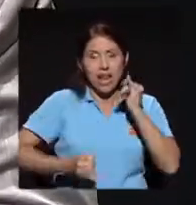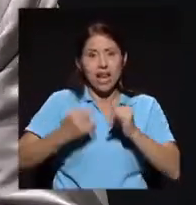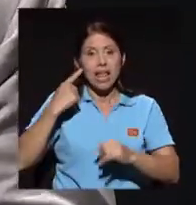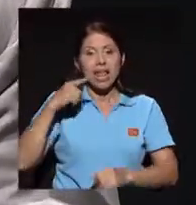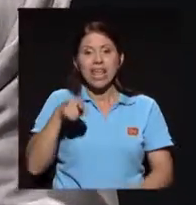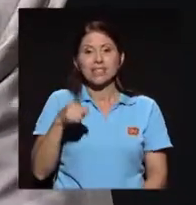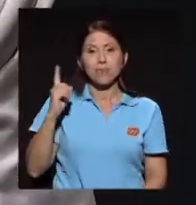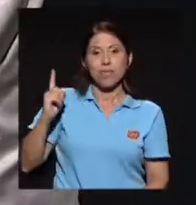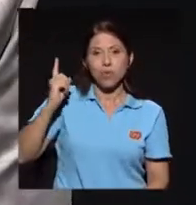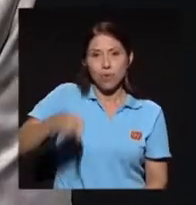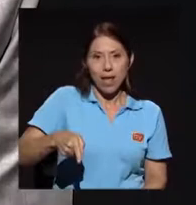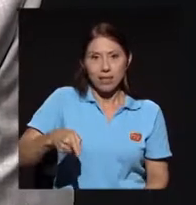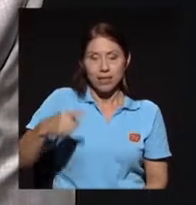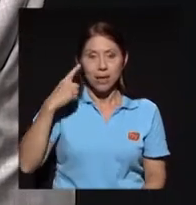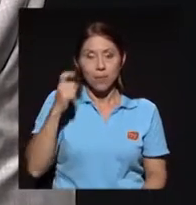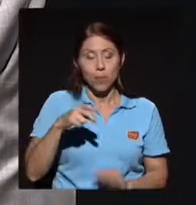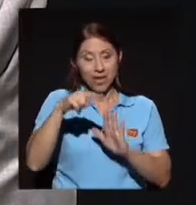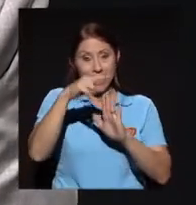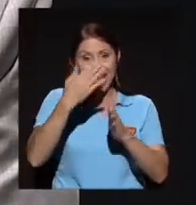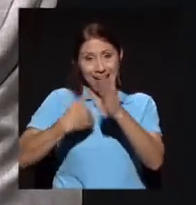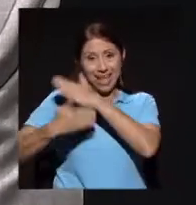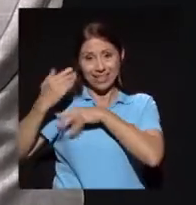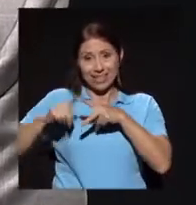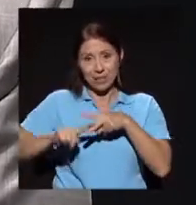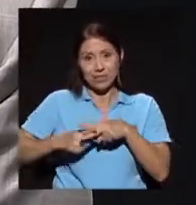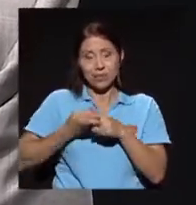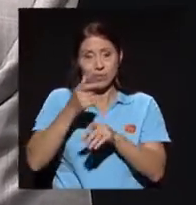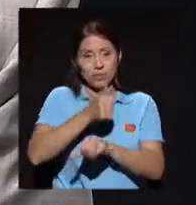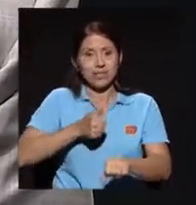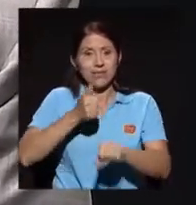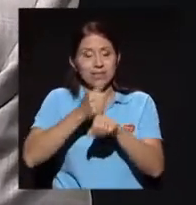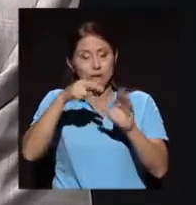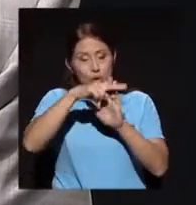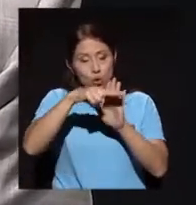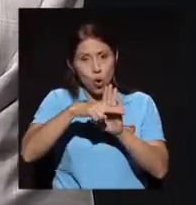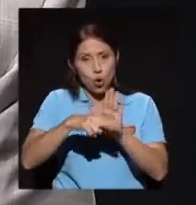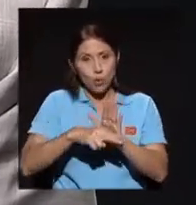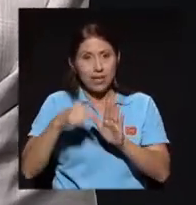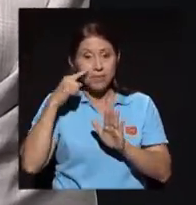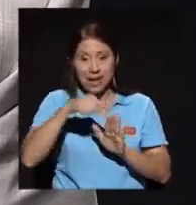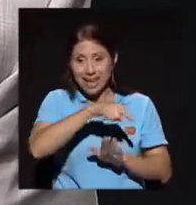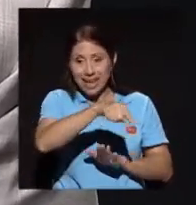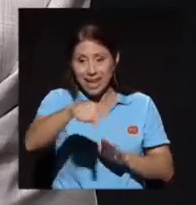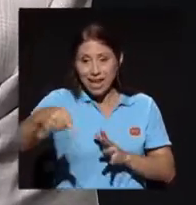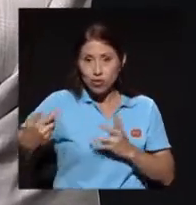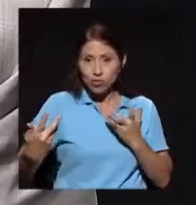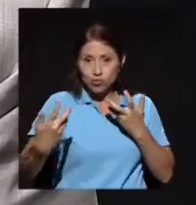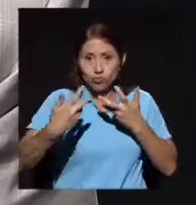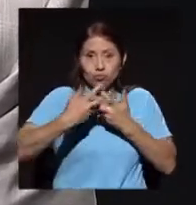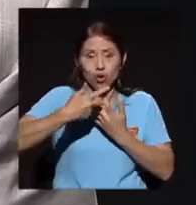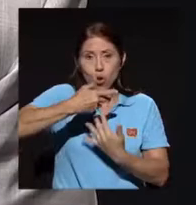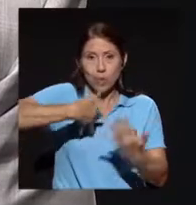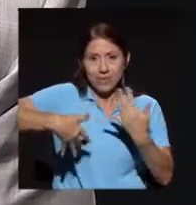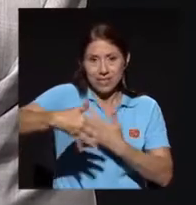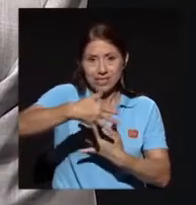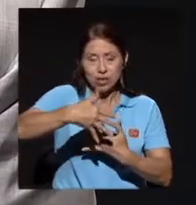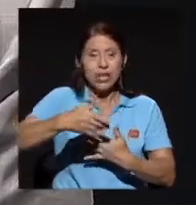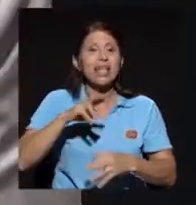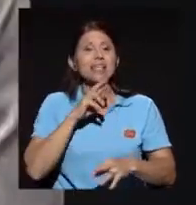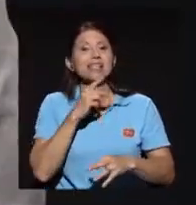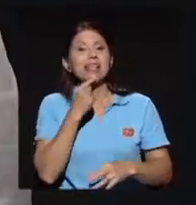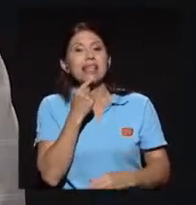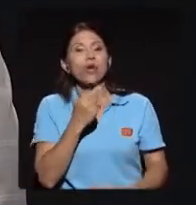normas de convivencia que se establecieron al principio quedó lo siguiente que si dos tercios de los partidos